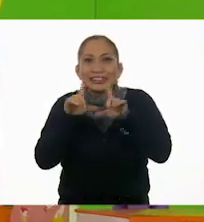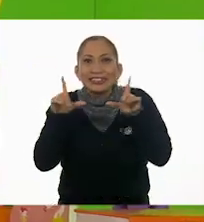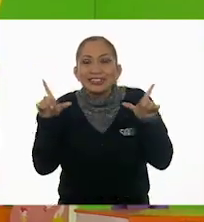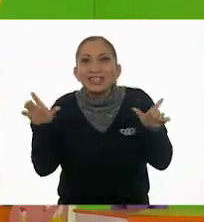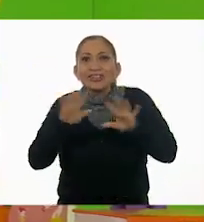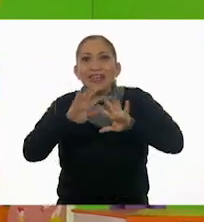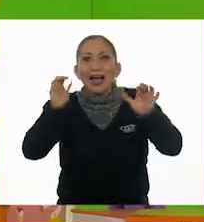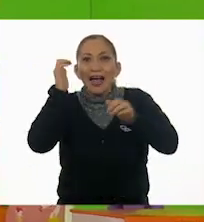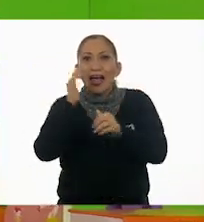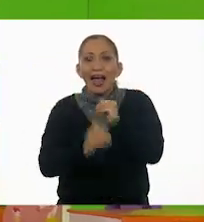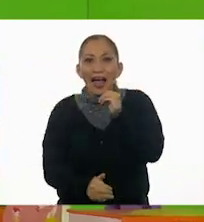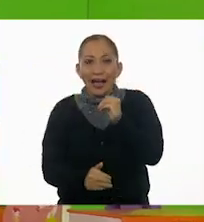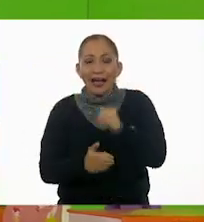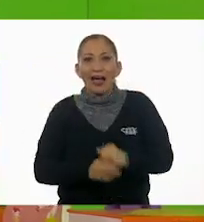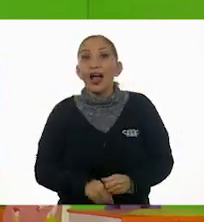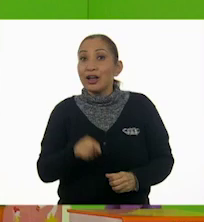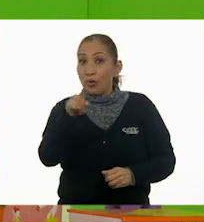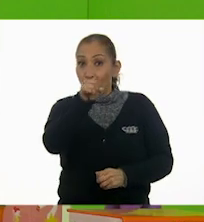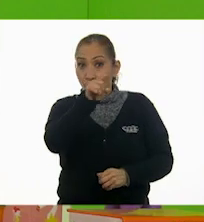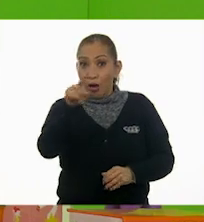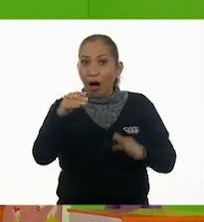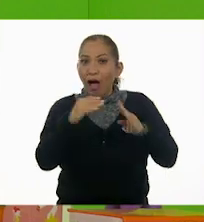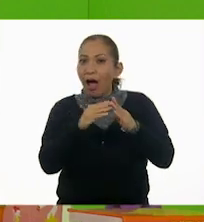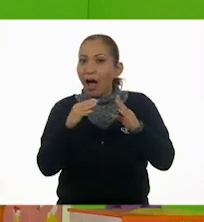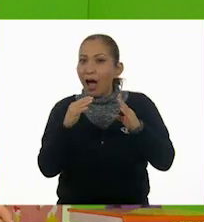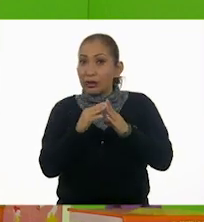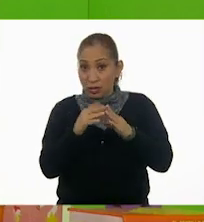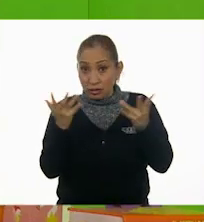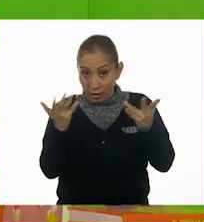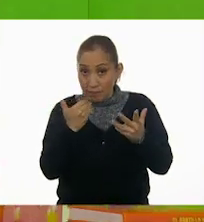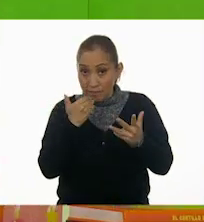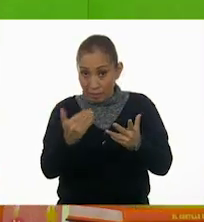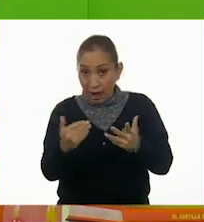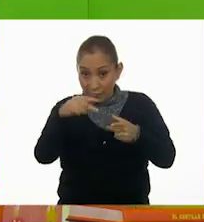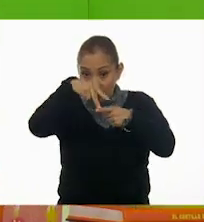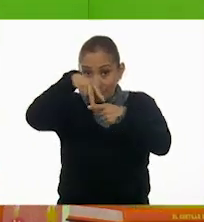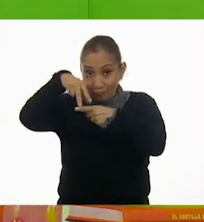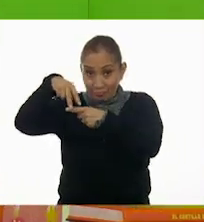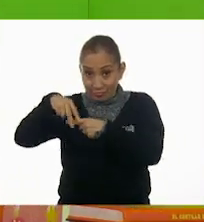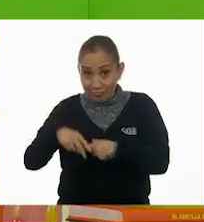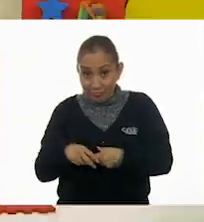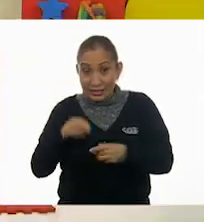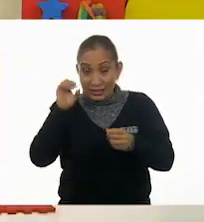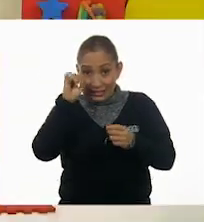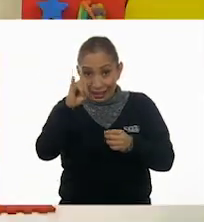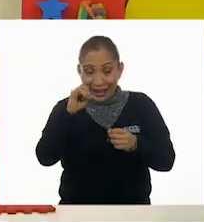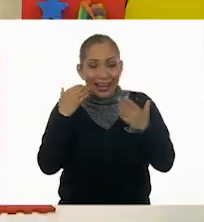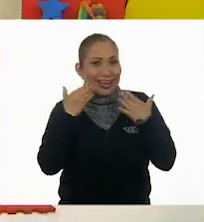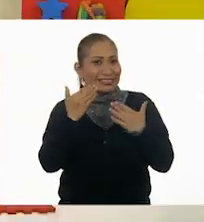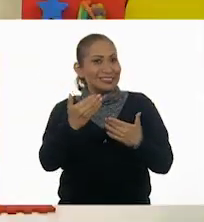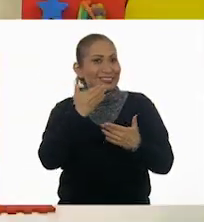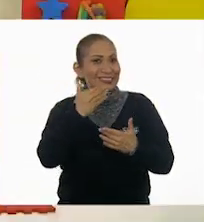¡Listo! ¡Ya terminamos! ¿Y ustedes en casa lograron hacerlo? ¡Sí!